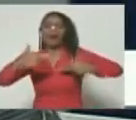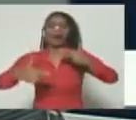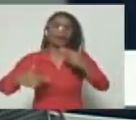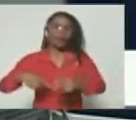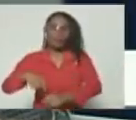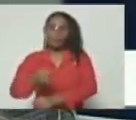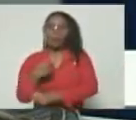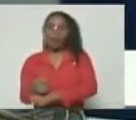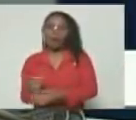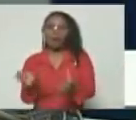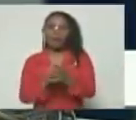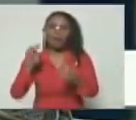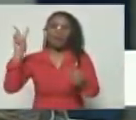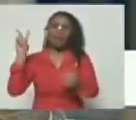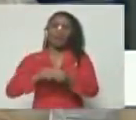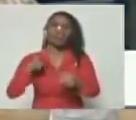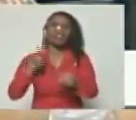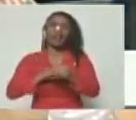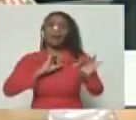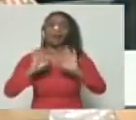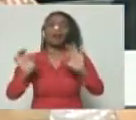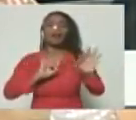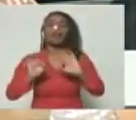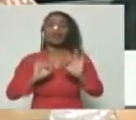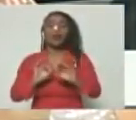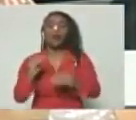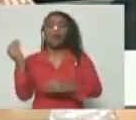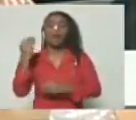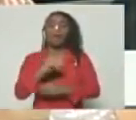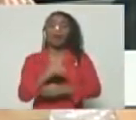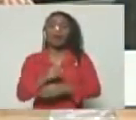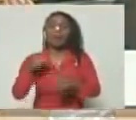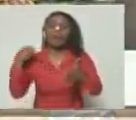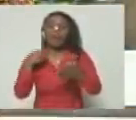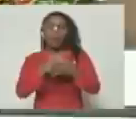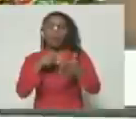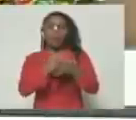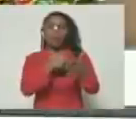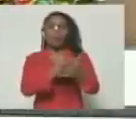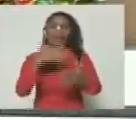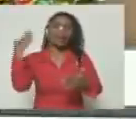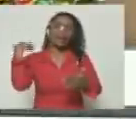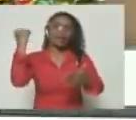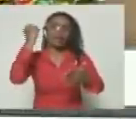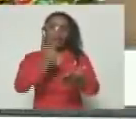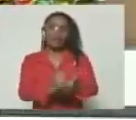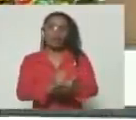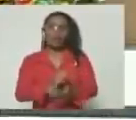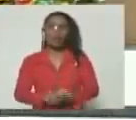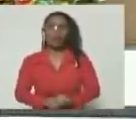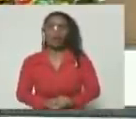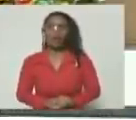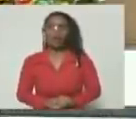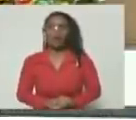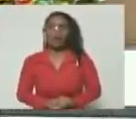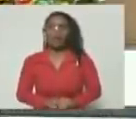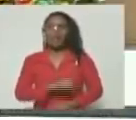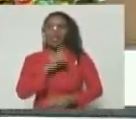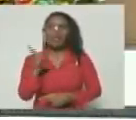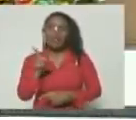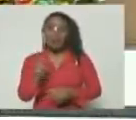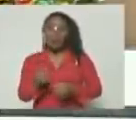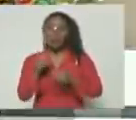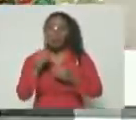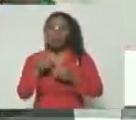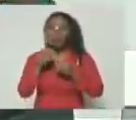pagar grupos violentos y a preparar magnicidios y asesinatos. Si es por la buena,